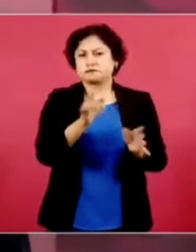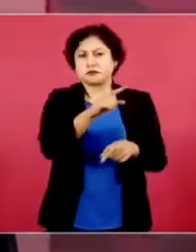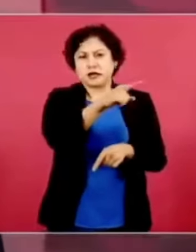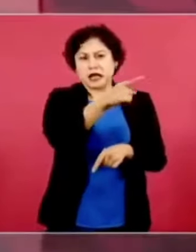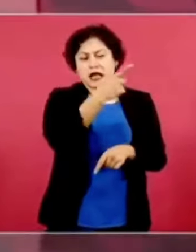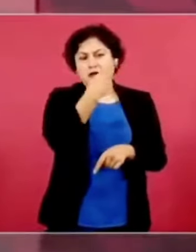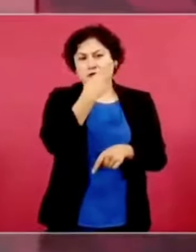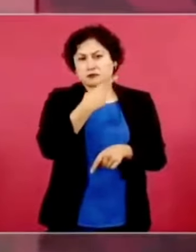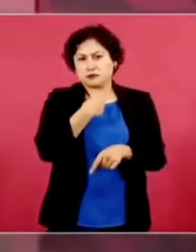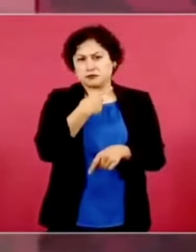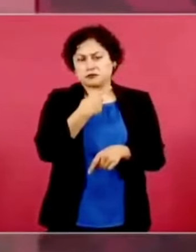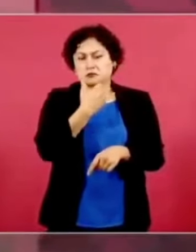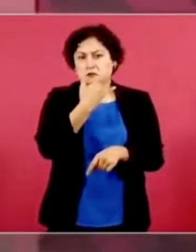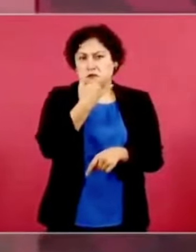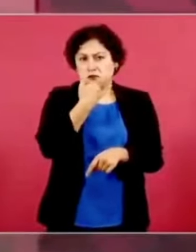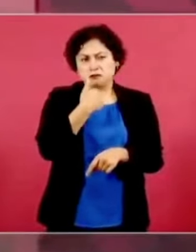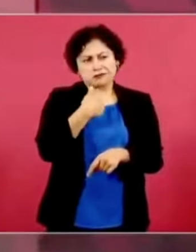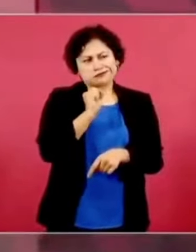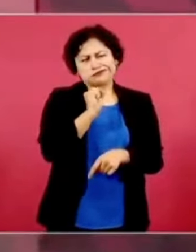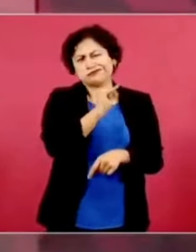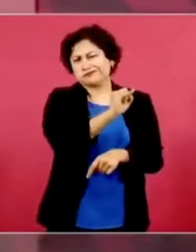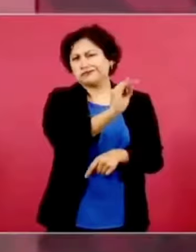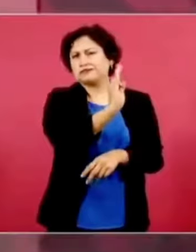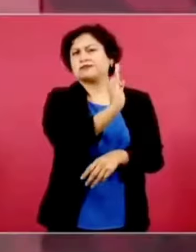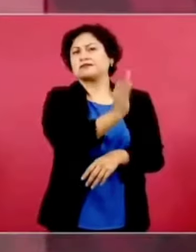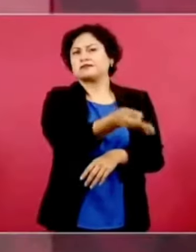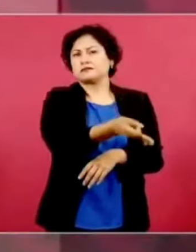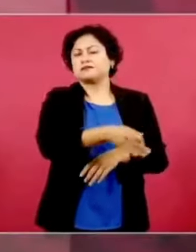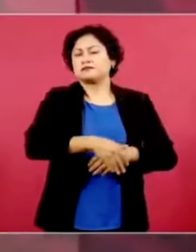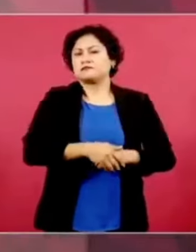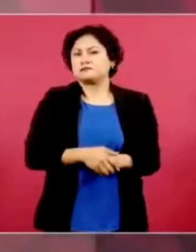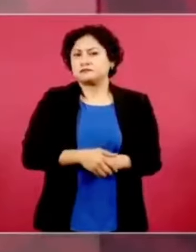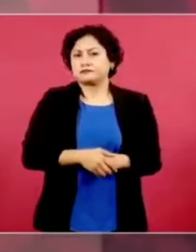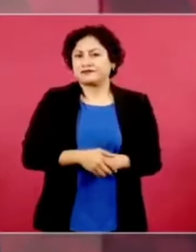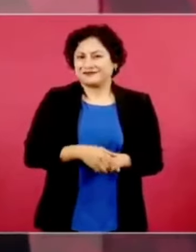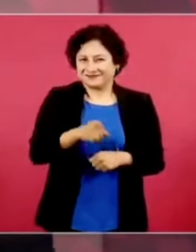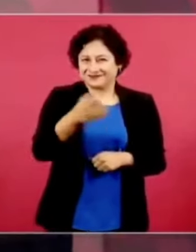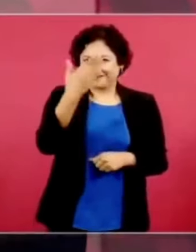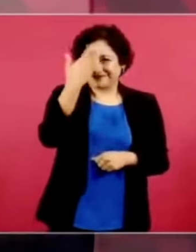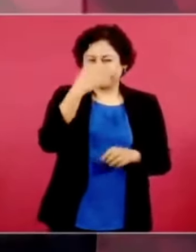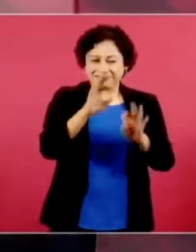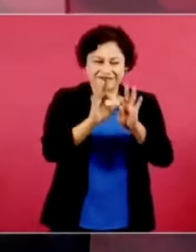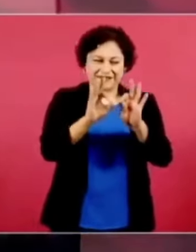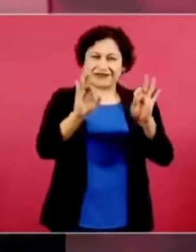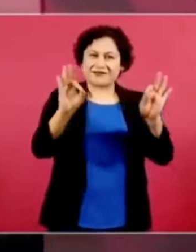olvido. Y yo digo, perdón sí, olvido no.